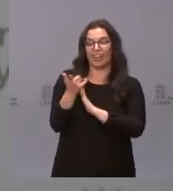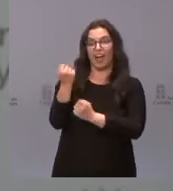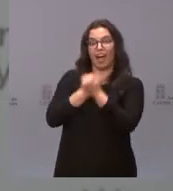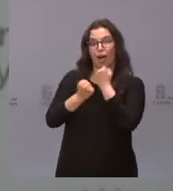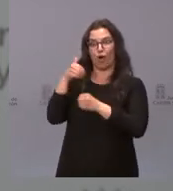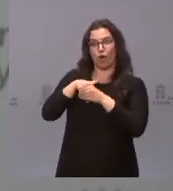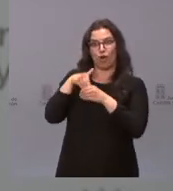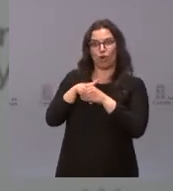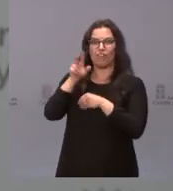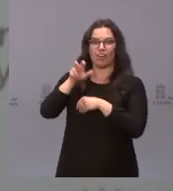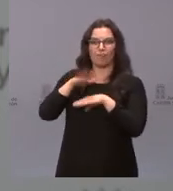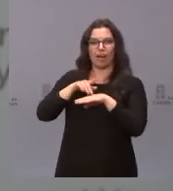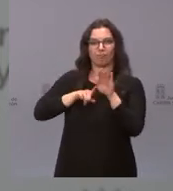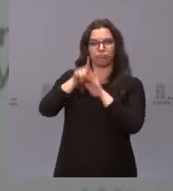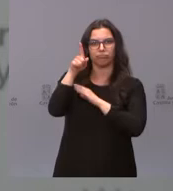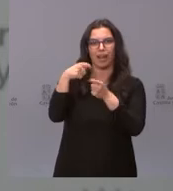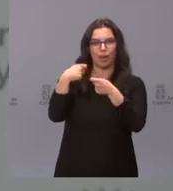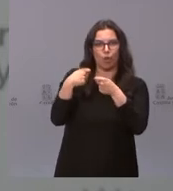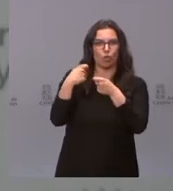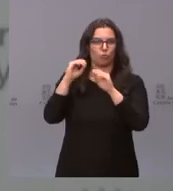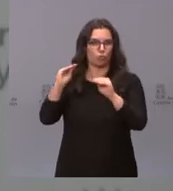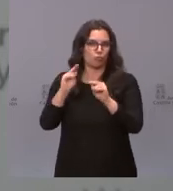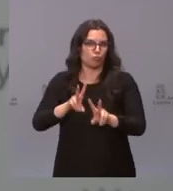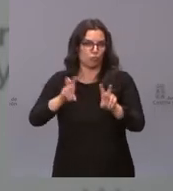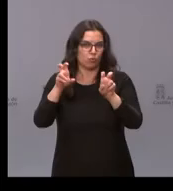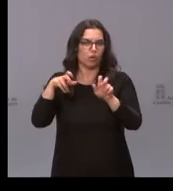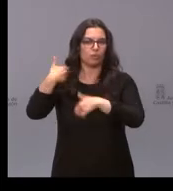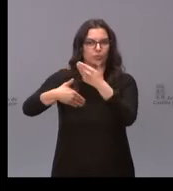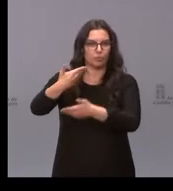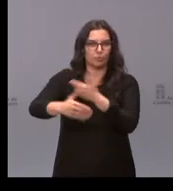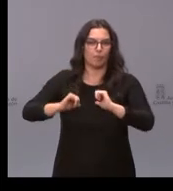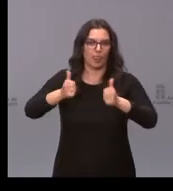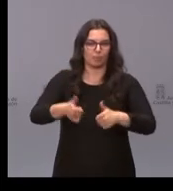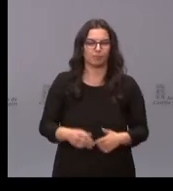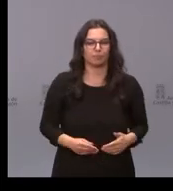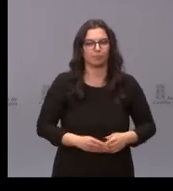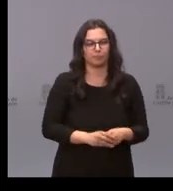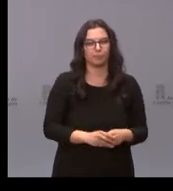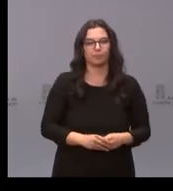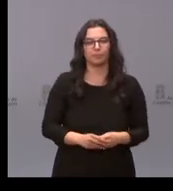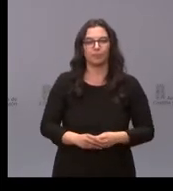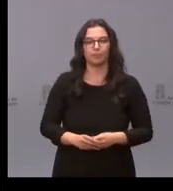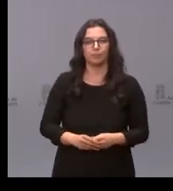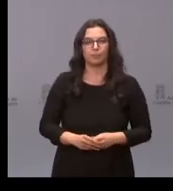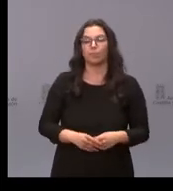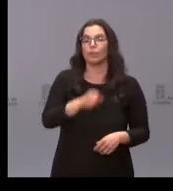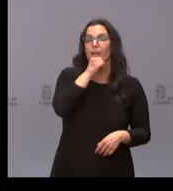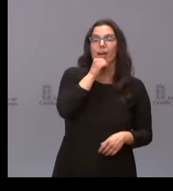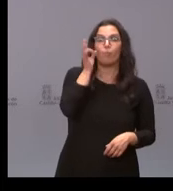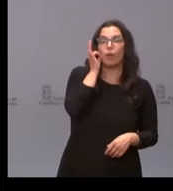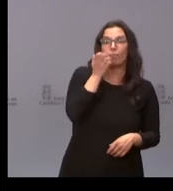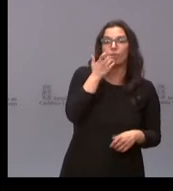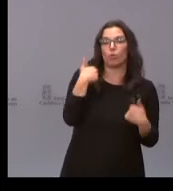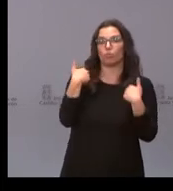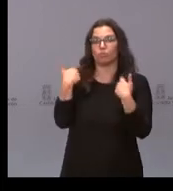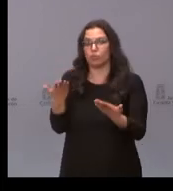sustancial para el desarrollo de esta actividad y por tanto para inicio de la misma una abuela dona a un nieto o